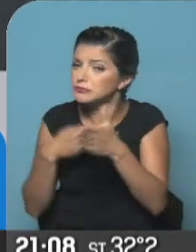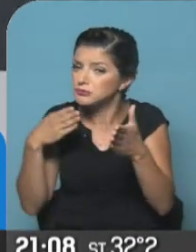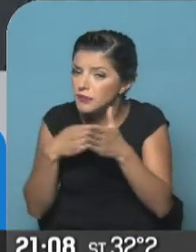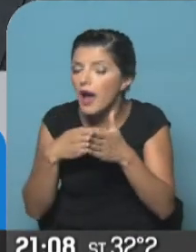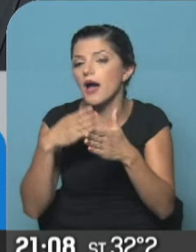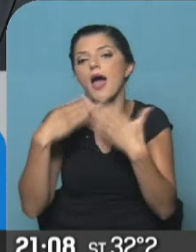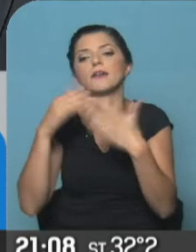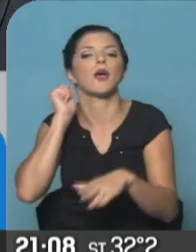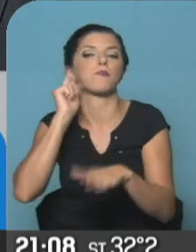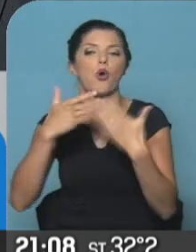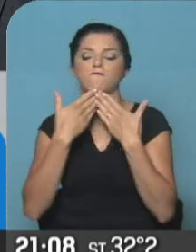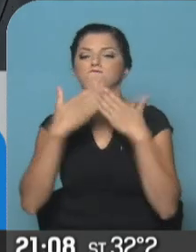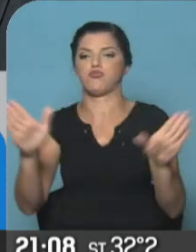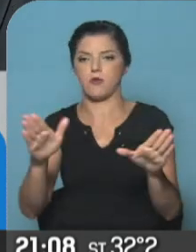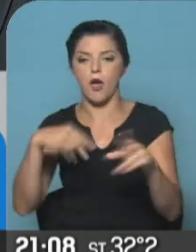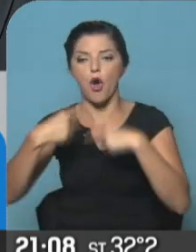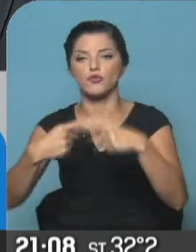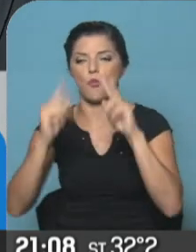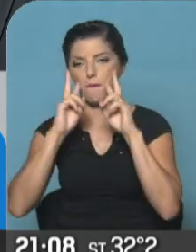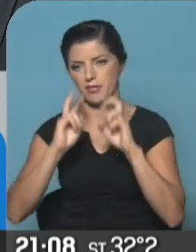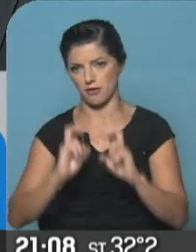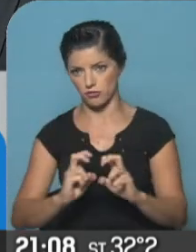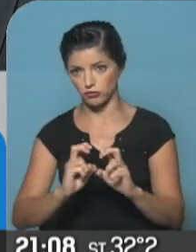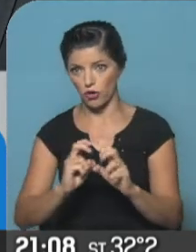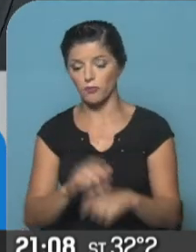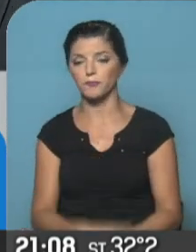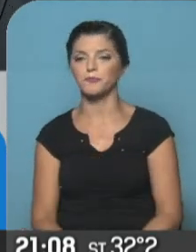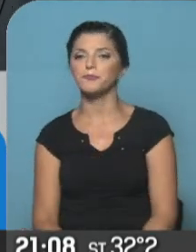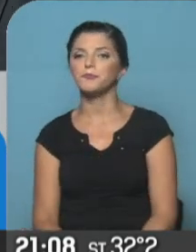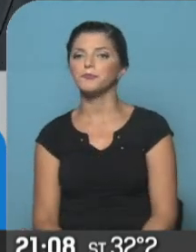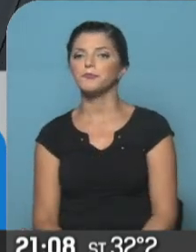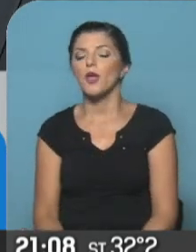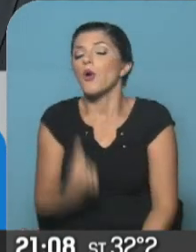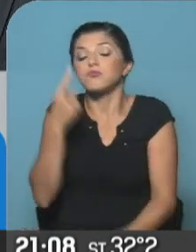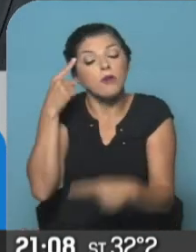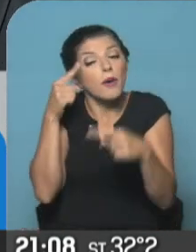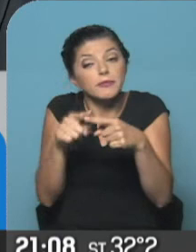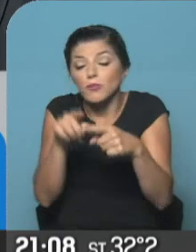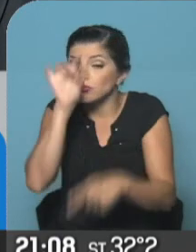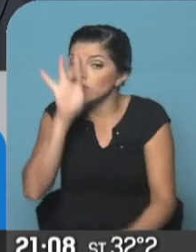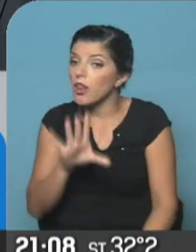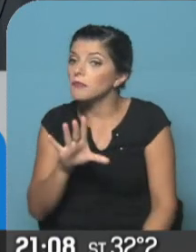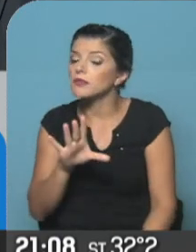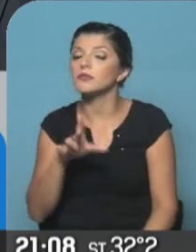que se abra. Con un único y un simple objetivo, que aquí, en nuestro país, en este país que tanto amamos,